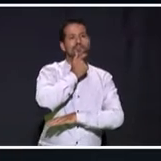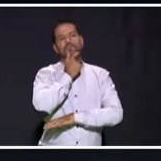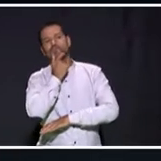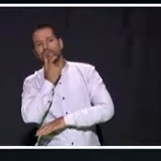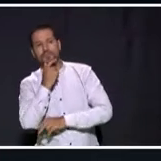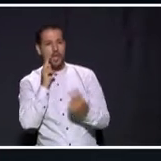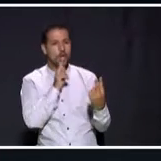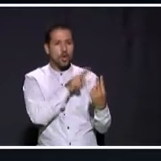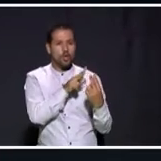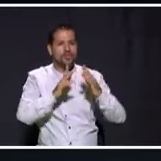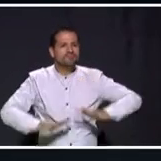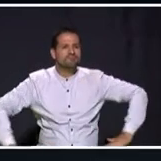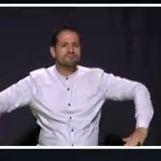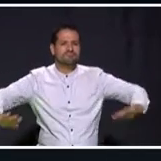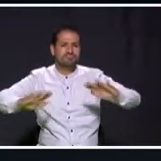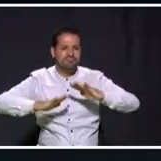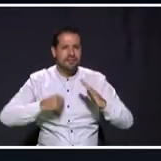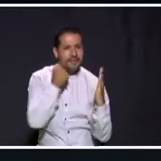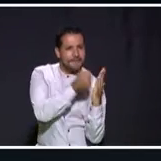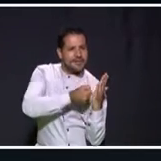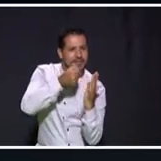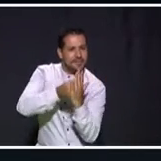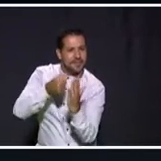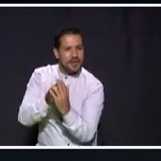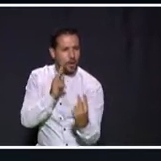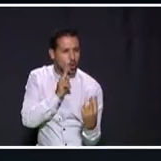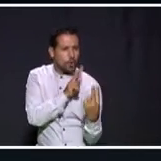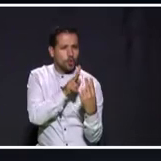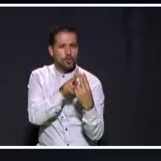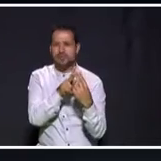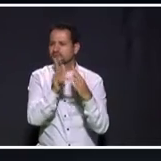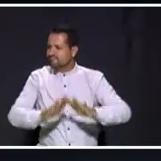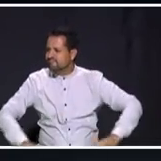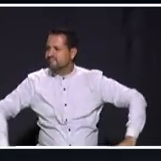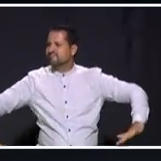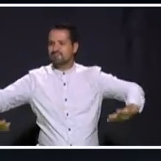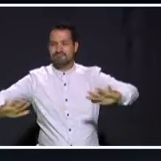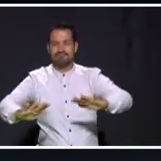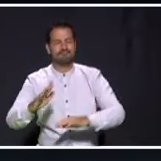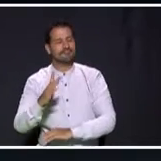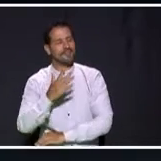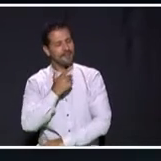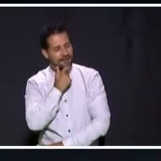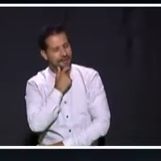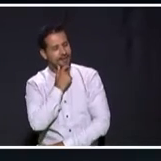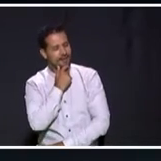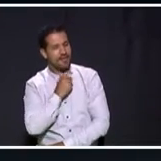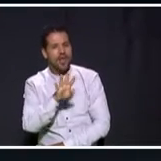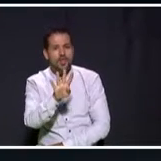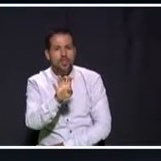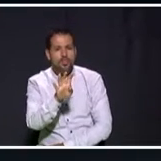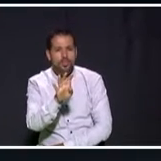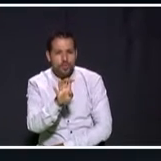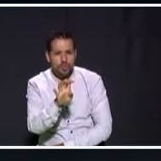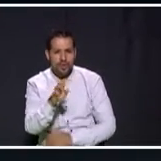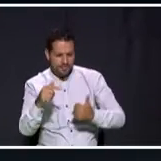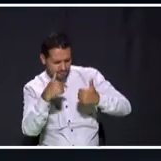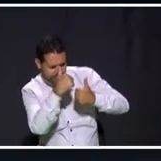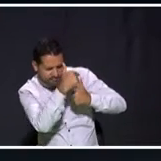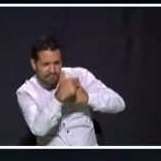las obras permanentemente conocer el territorio entender de las nueve subregiones y su escenario en